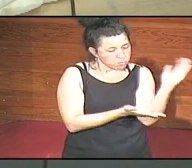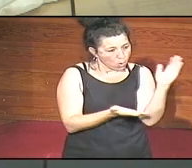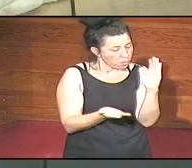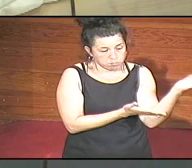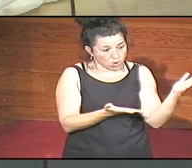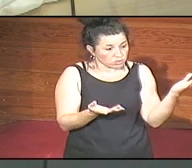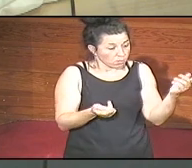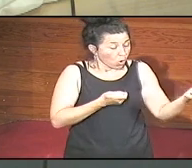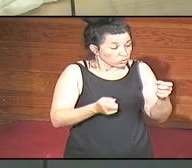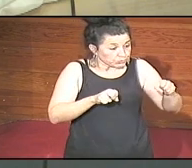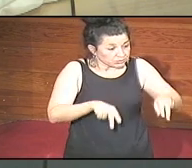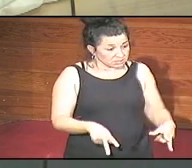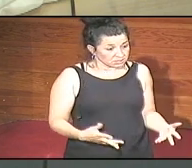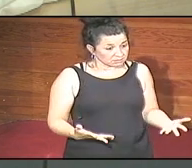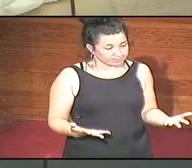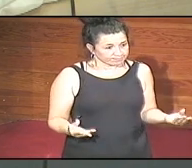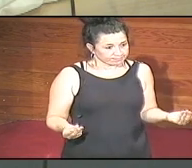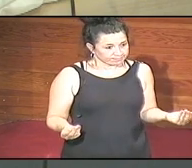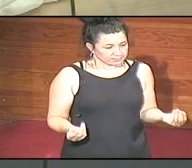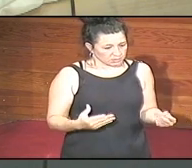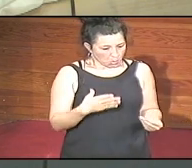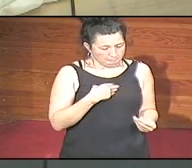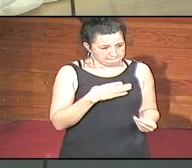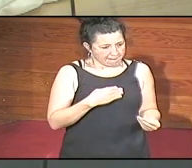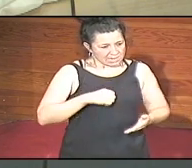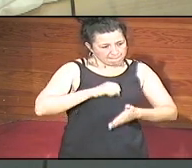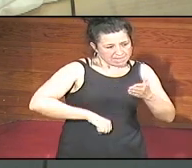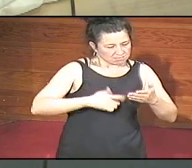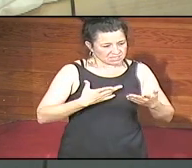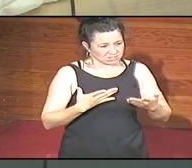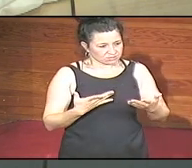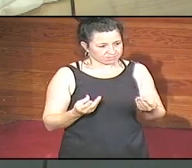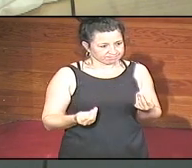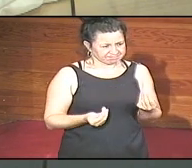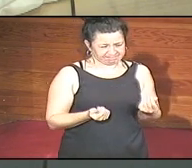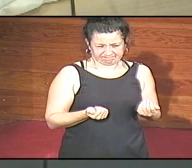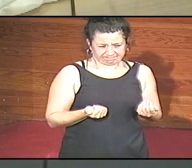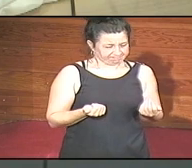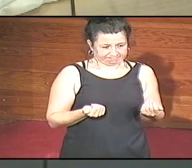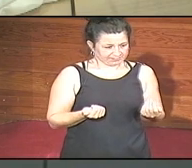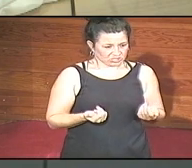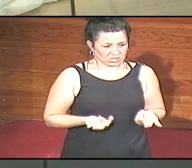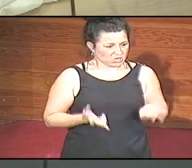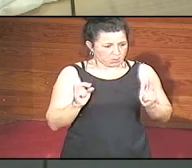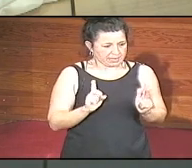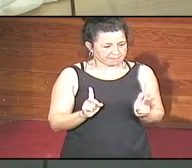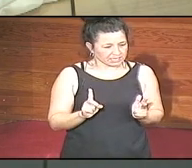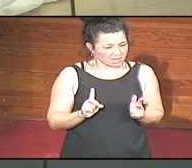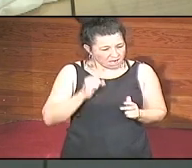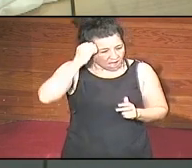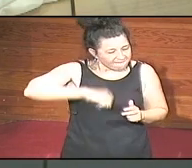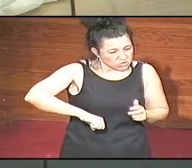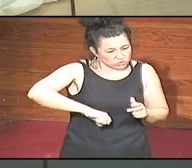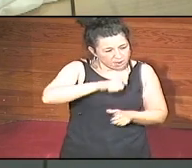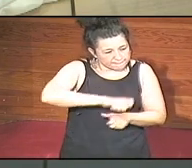control y con papeles con permisos que no que no les permitían estar allí abusando de la